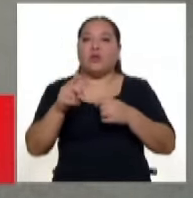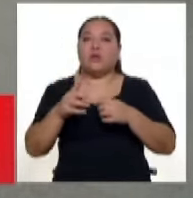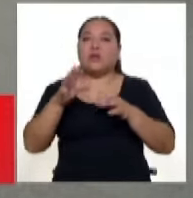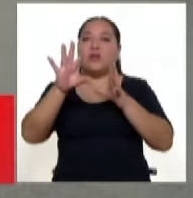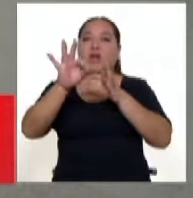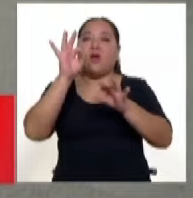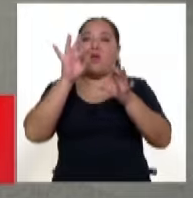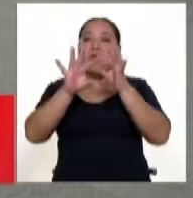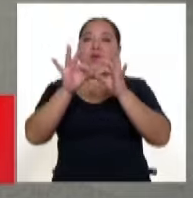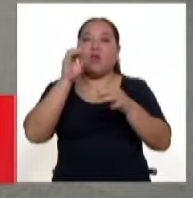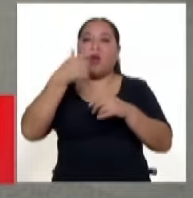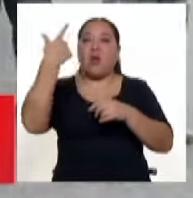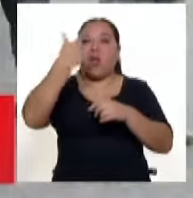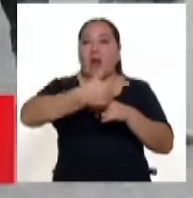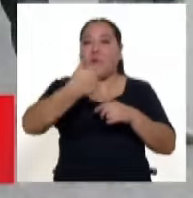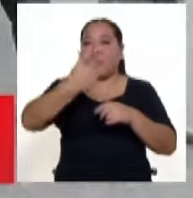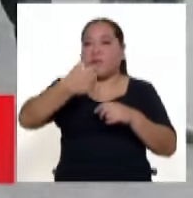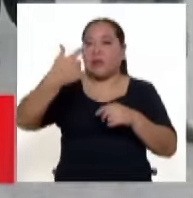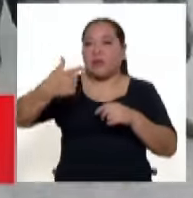de fuego,